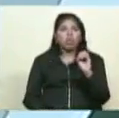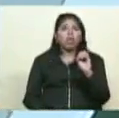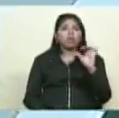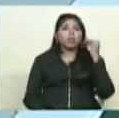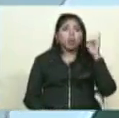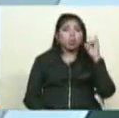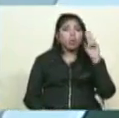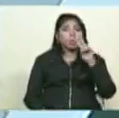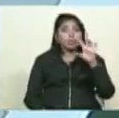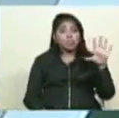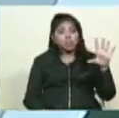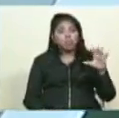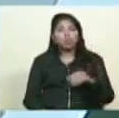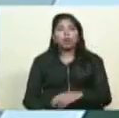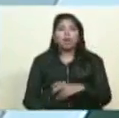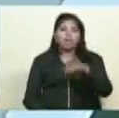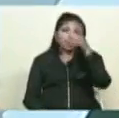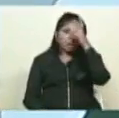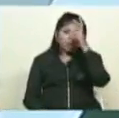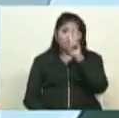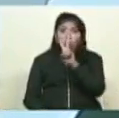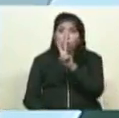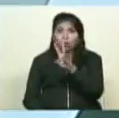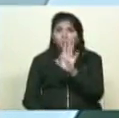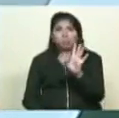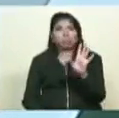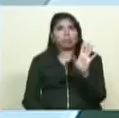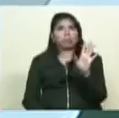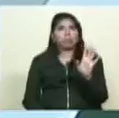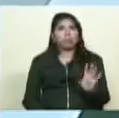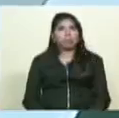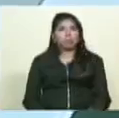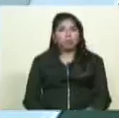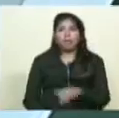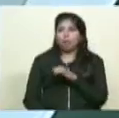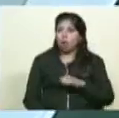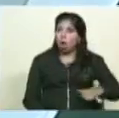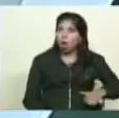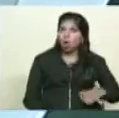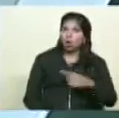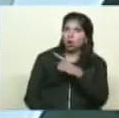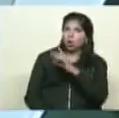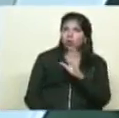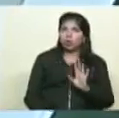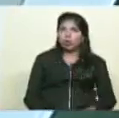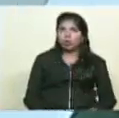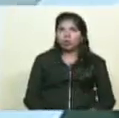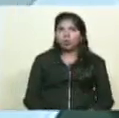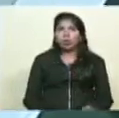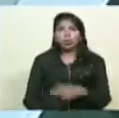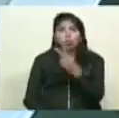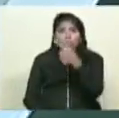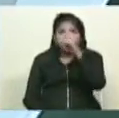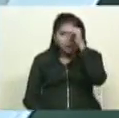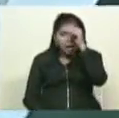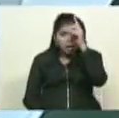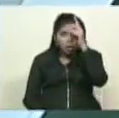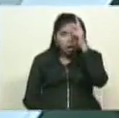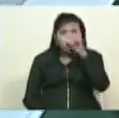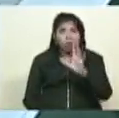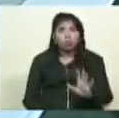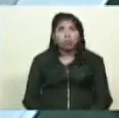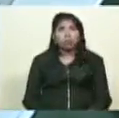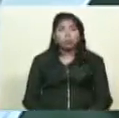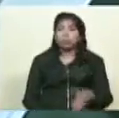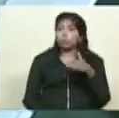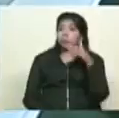25. En Falcón hay dos nada más, se metieron a flojo, compadre. Dos CPT en Falcón. ¿Qué hice a Falcón